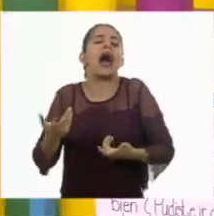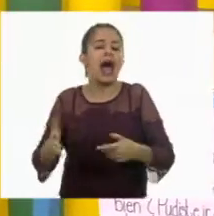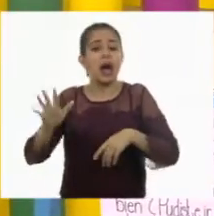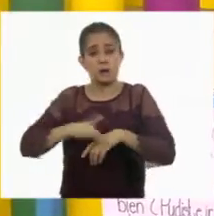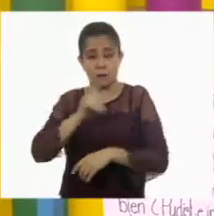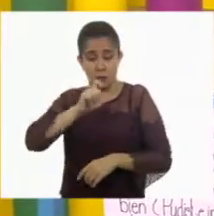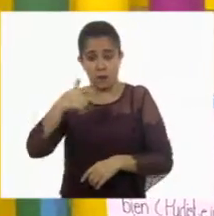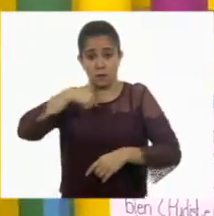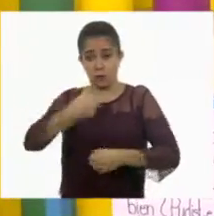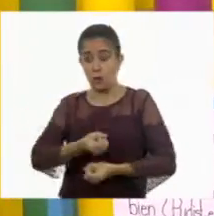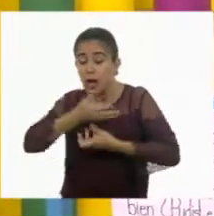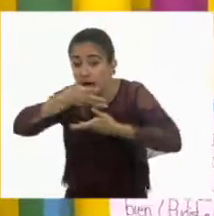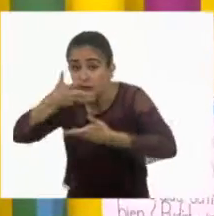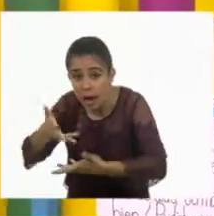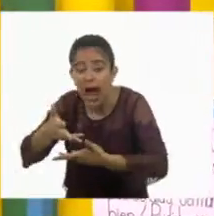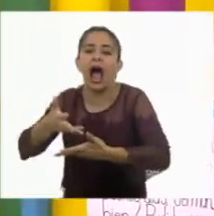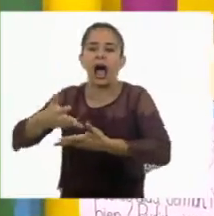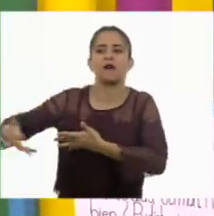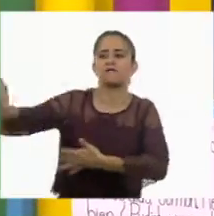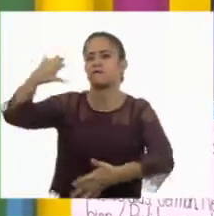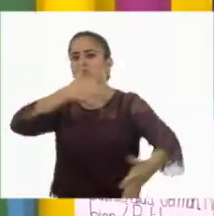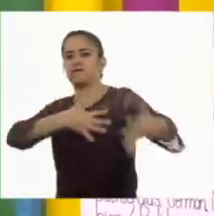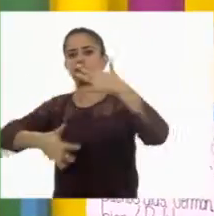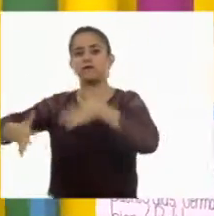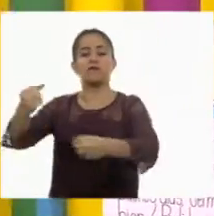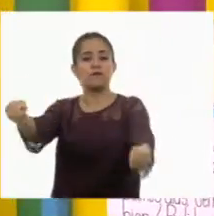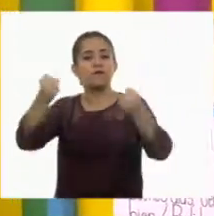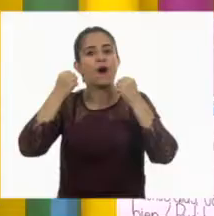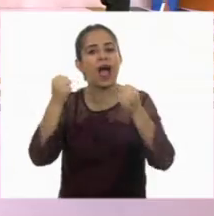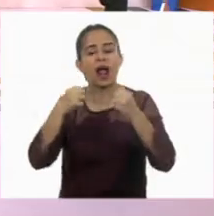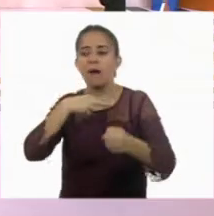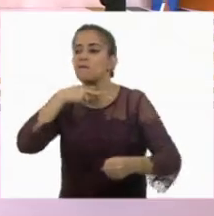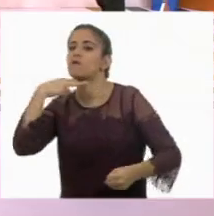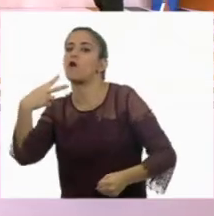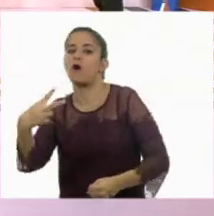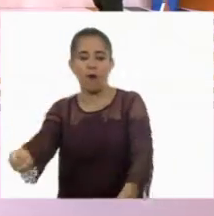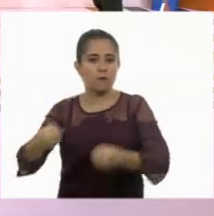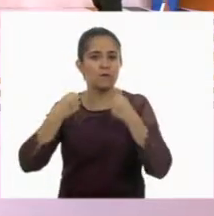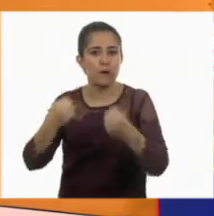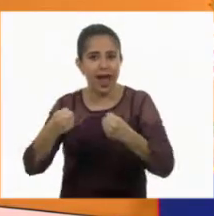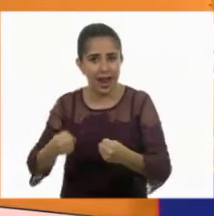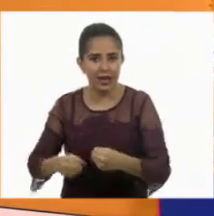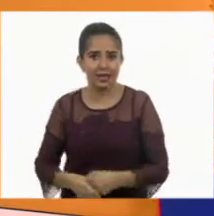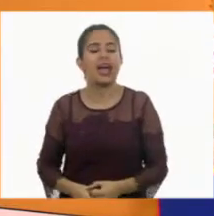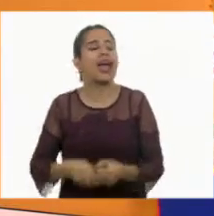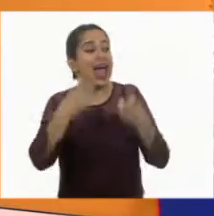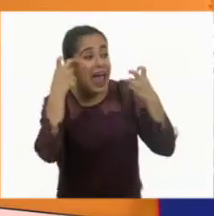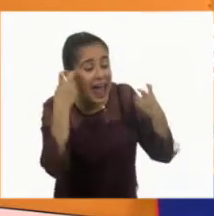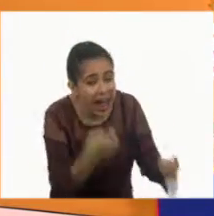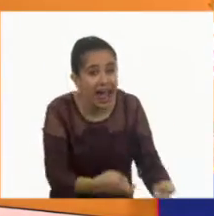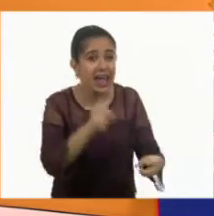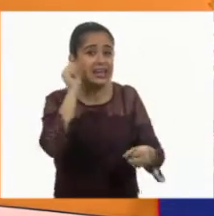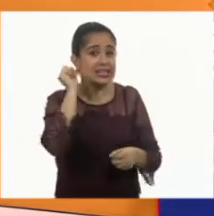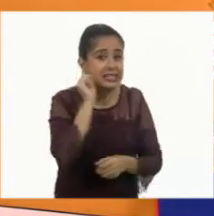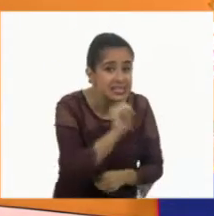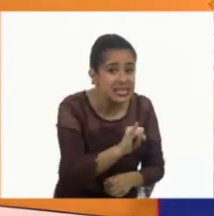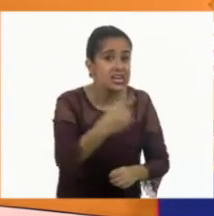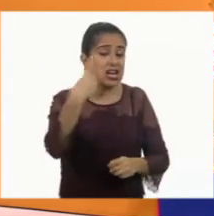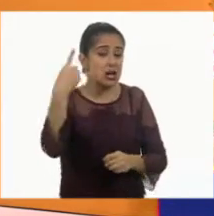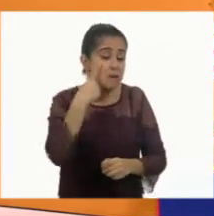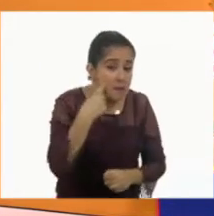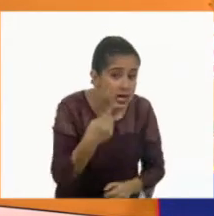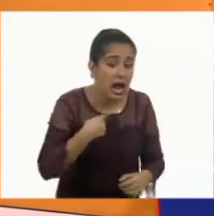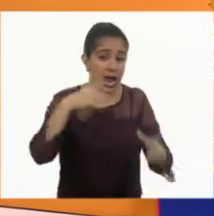darles más fuerza a la entonación. ¡Por ahí va! ¡Vamos a acentuar